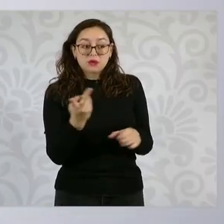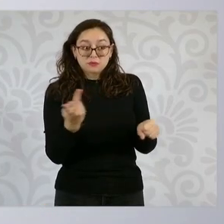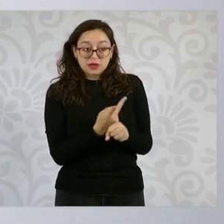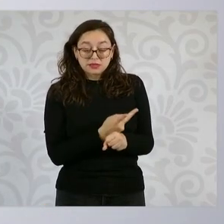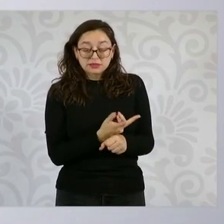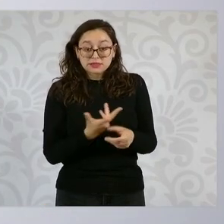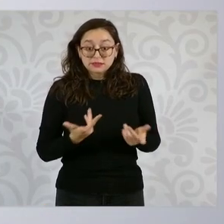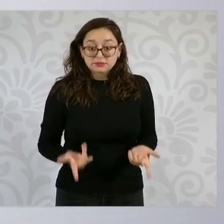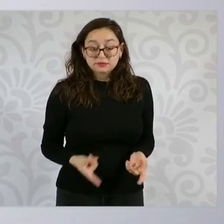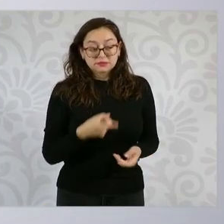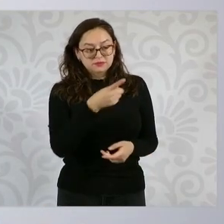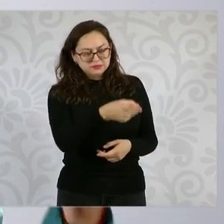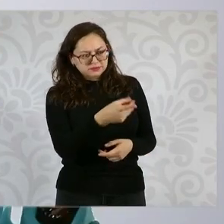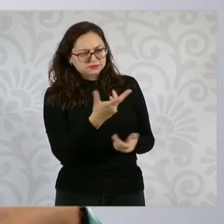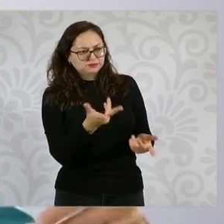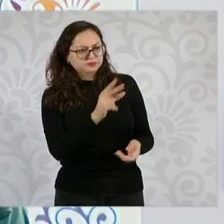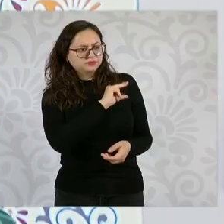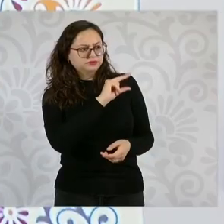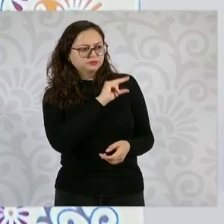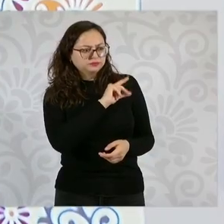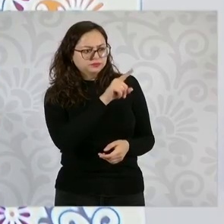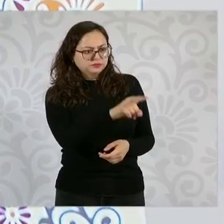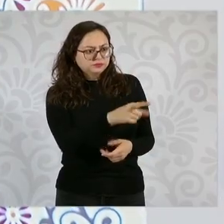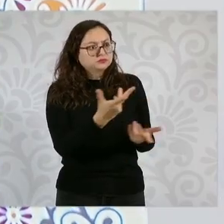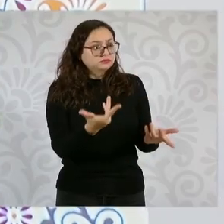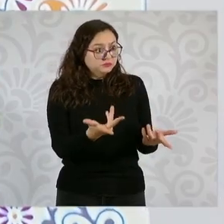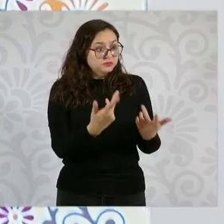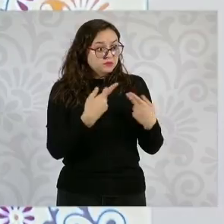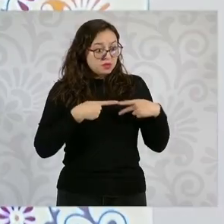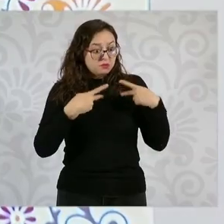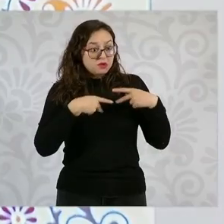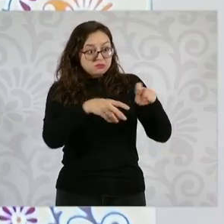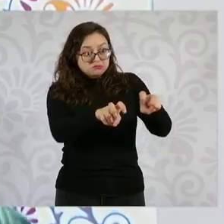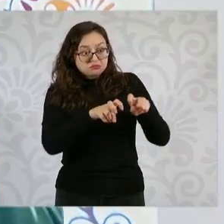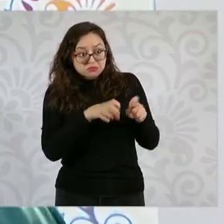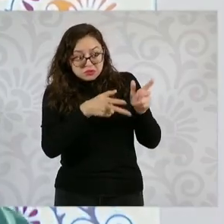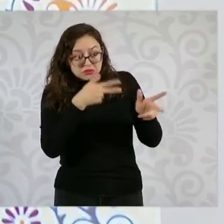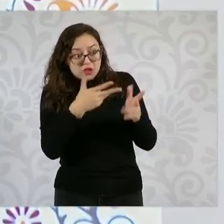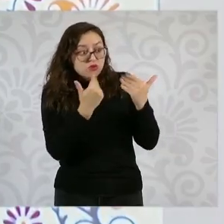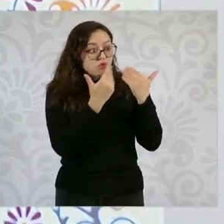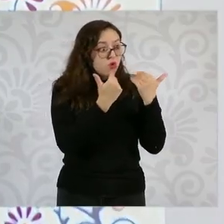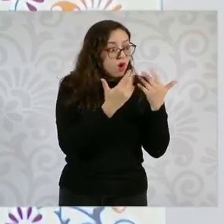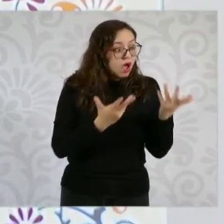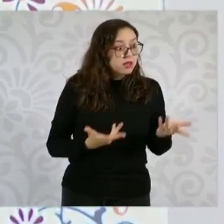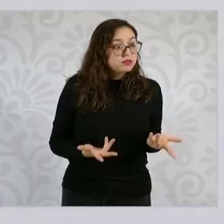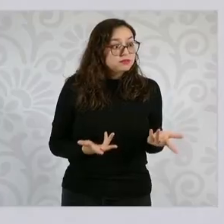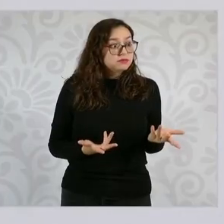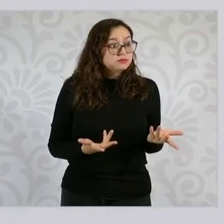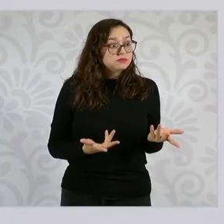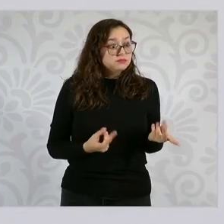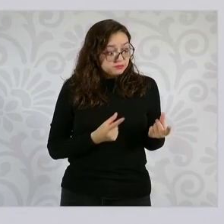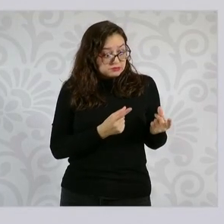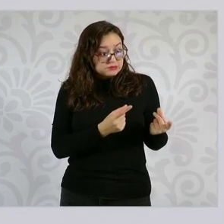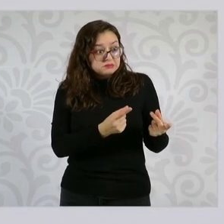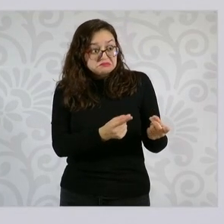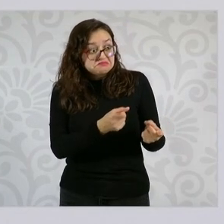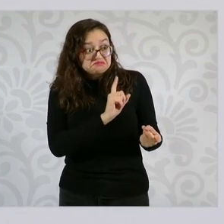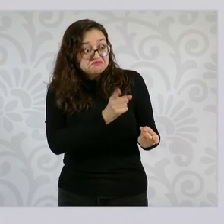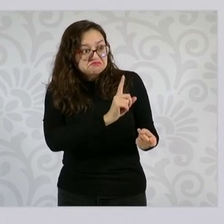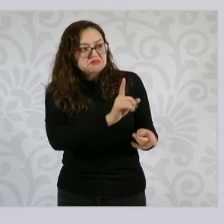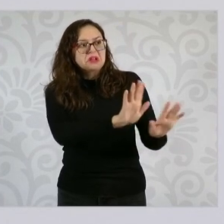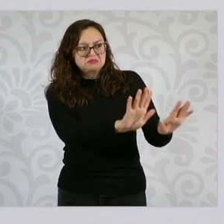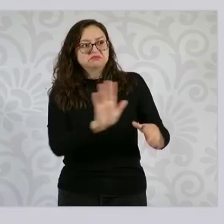desarrollado el transporte de pasajeros, lo puede desarrollar el Estado, pues va a quedar establecido en la Constitución.